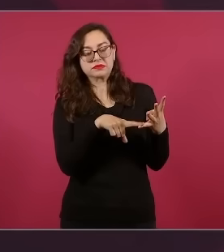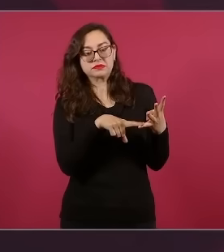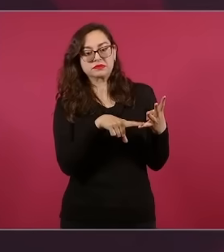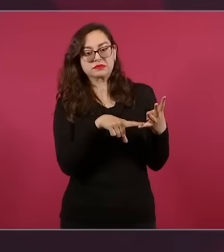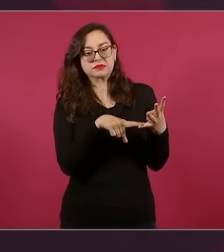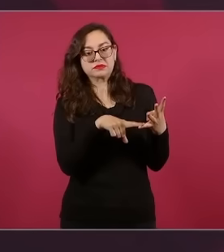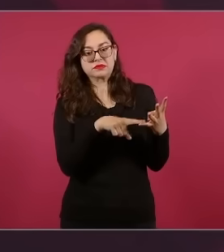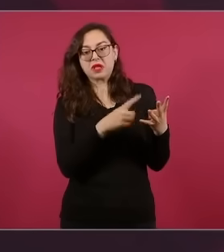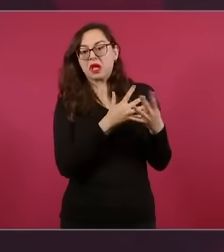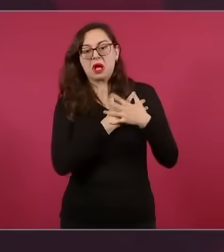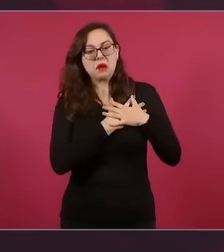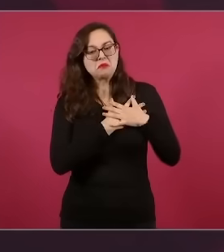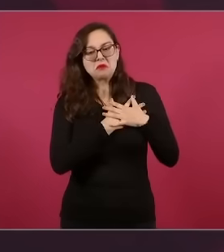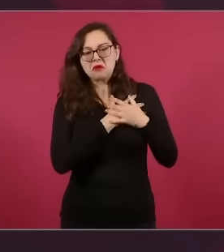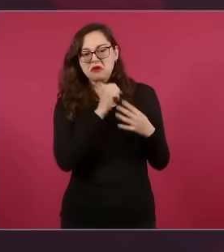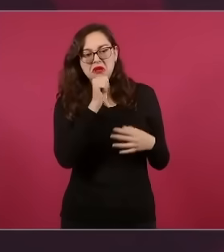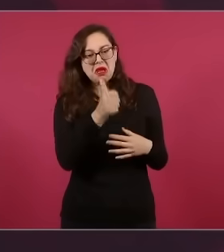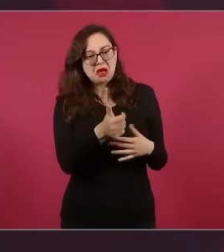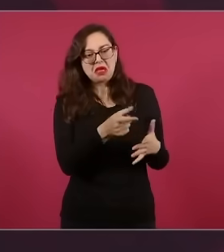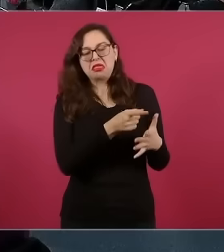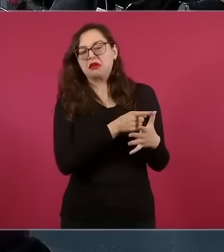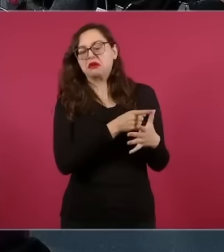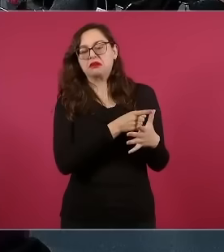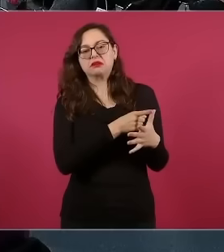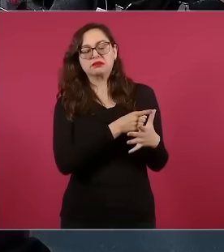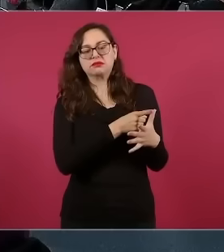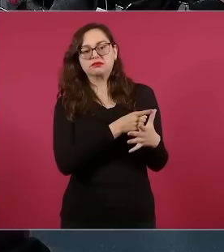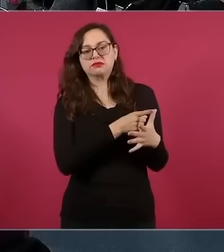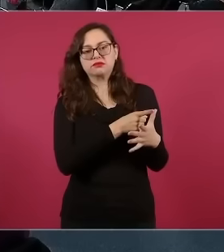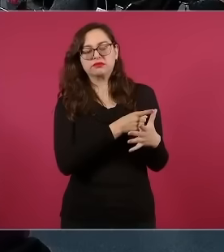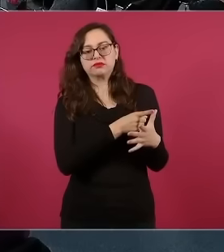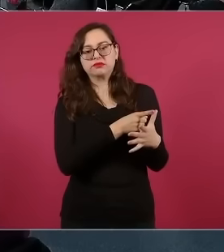la falta de amor al prójimo.